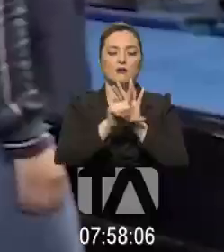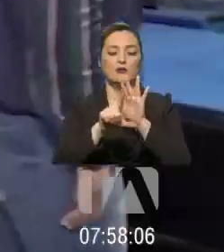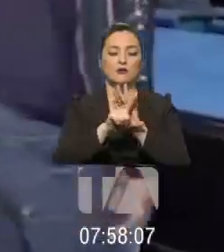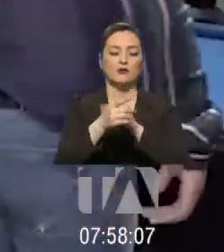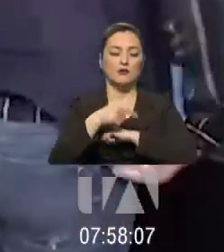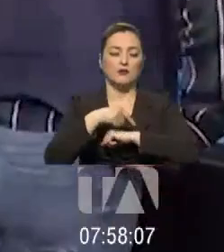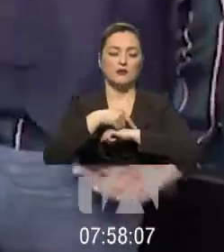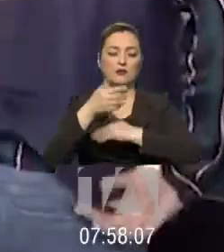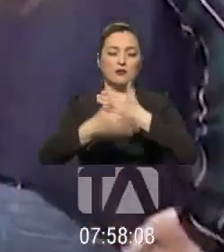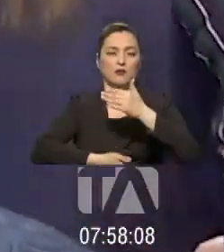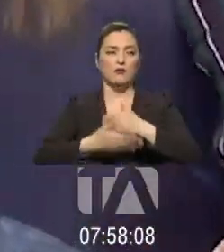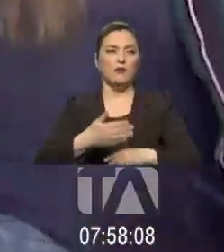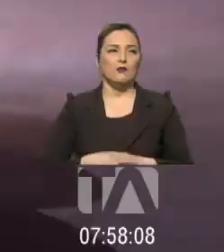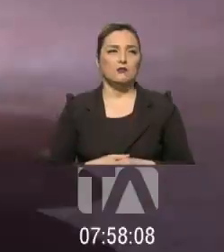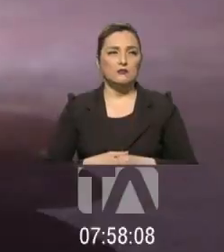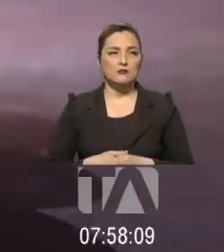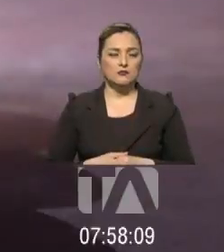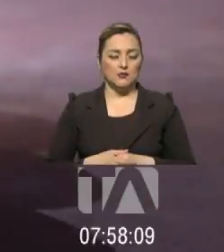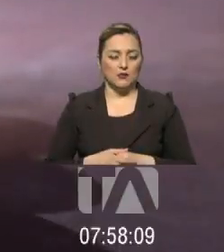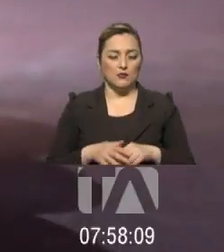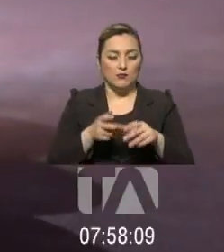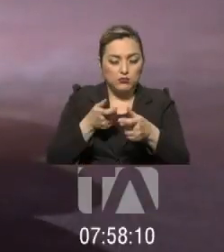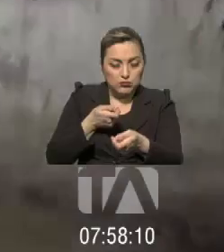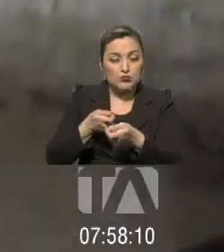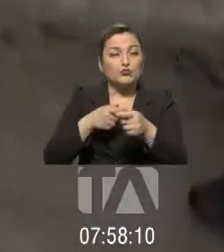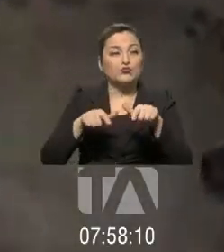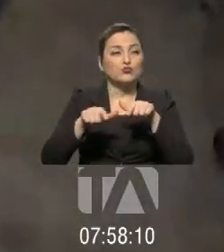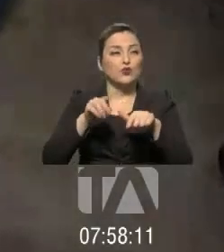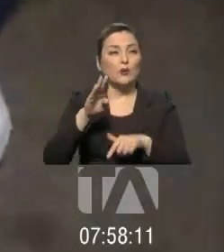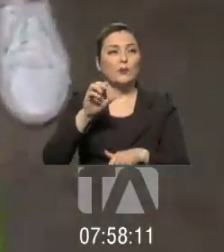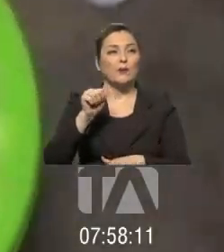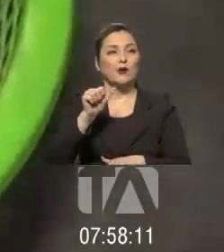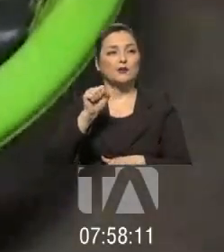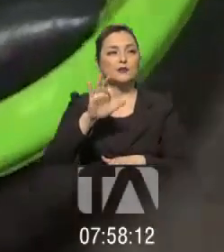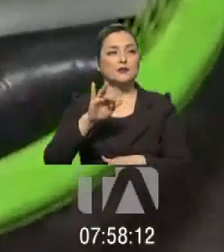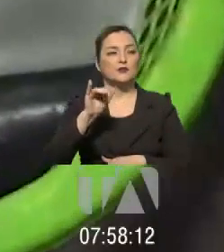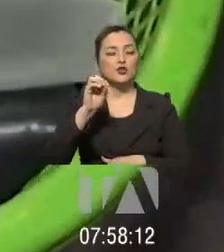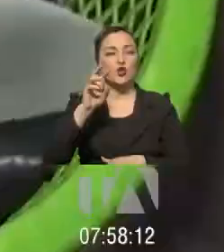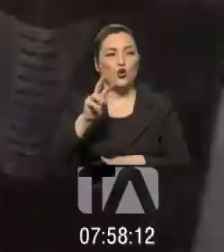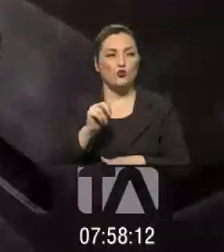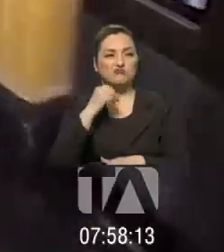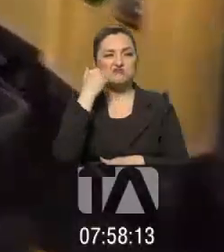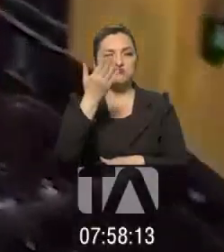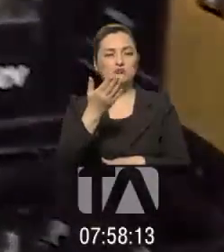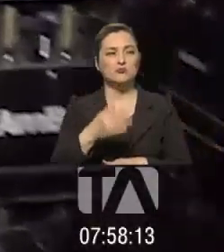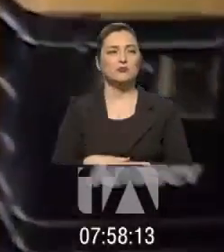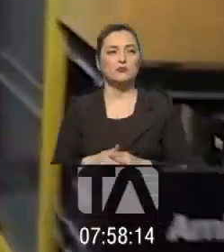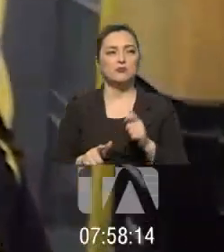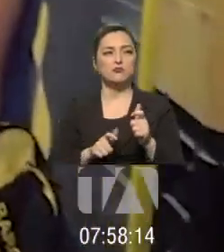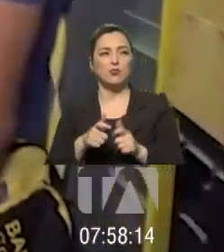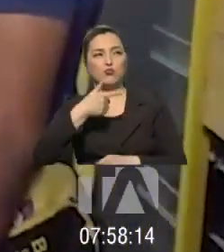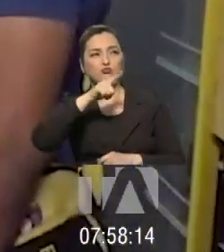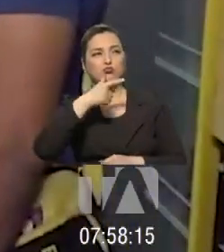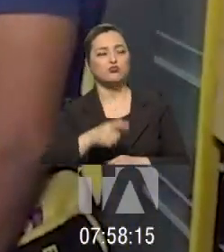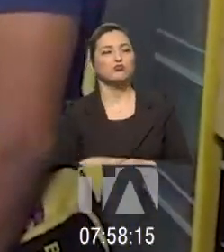queda. Pero en este punto de Guayaquil, un billar clandestino ubicado en Bastión Popular se hizo caso omiso. Varias personas